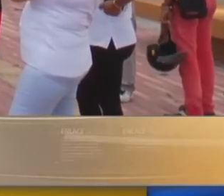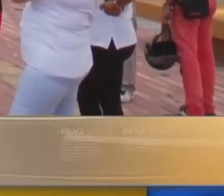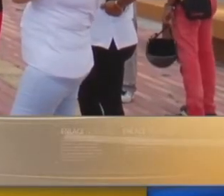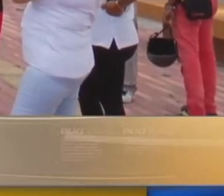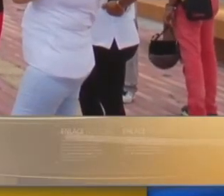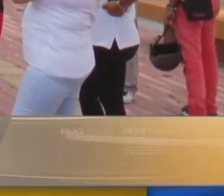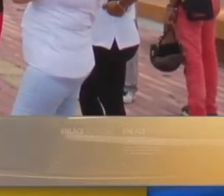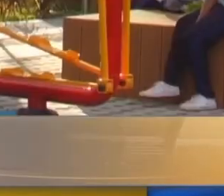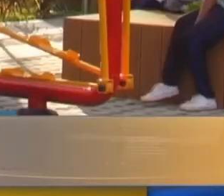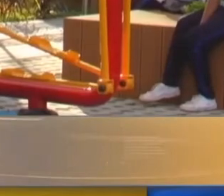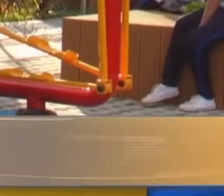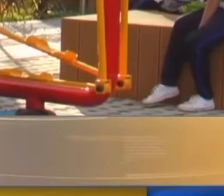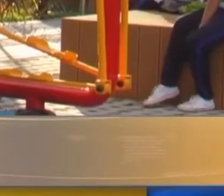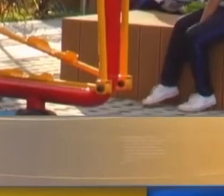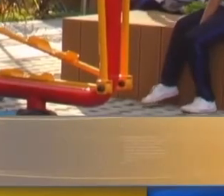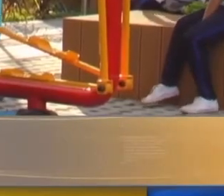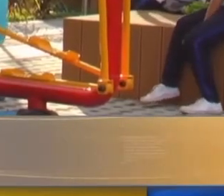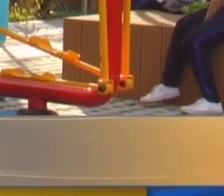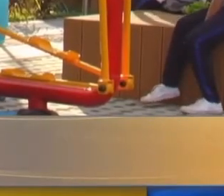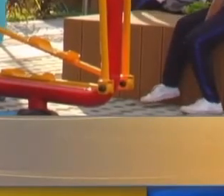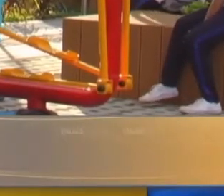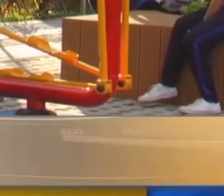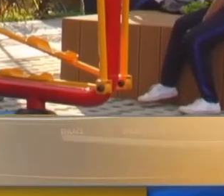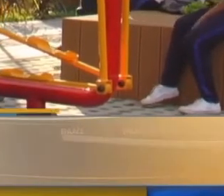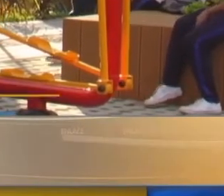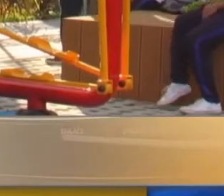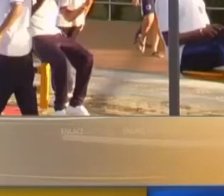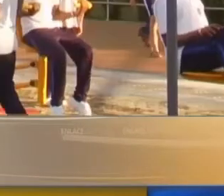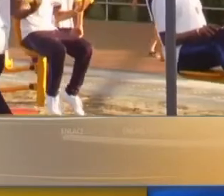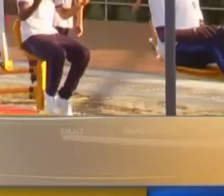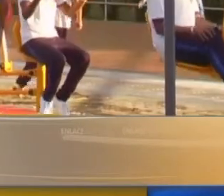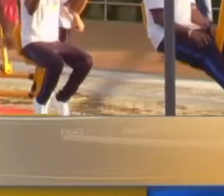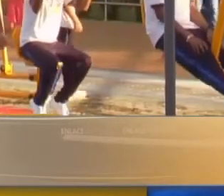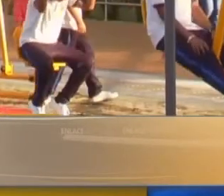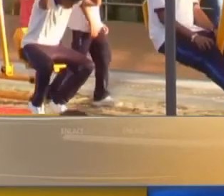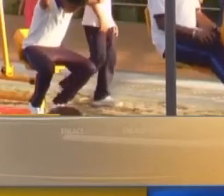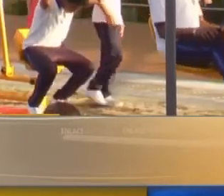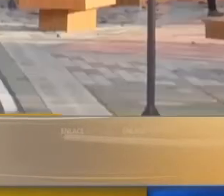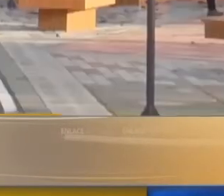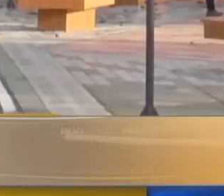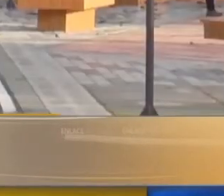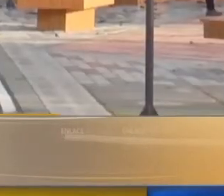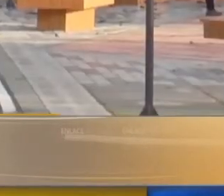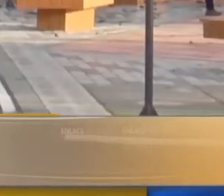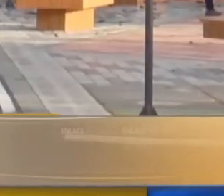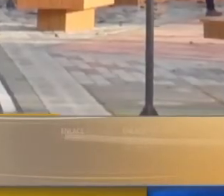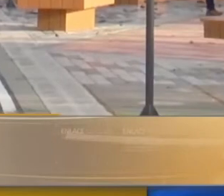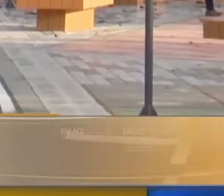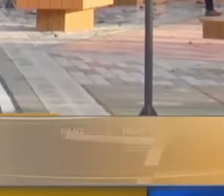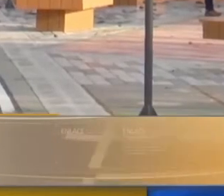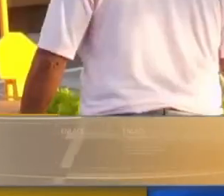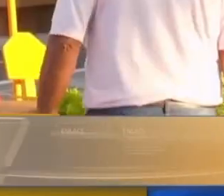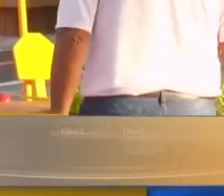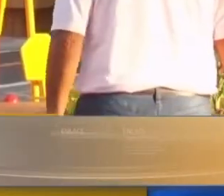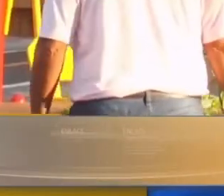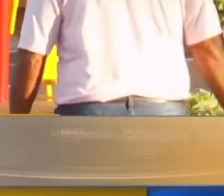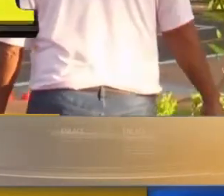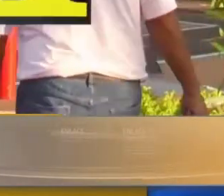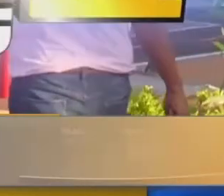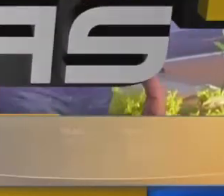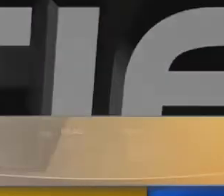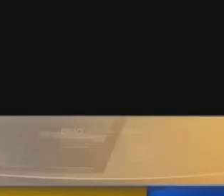Autoridades municipales de policía y tránsito inspeccionaron parque del Inscredial. Contratistas repondrán los próximos días juegos y zonas dañadas en el recién inaugurado escenario de